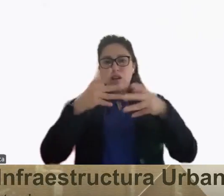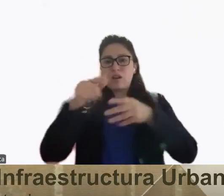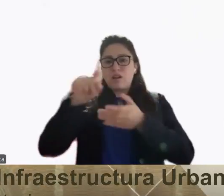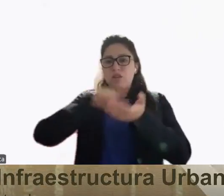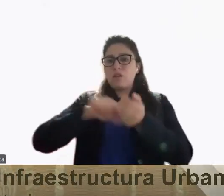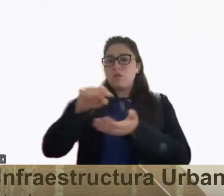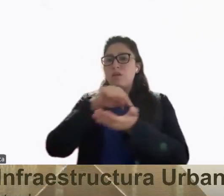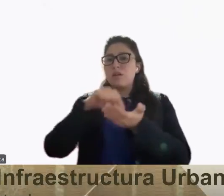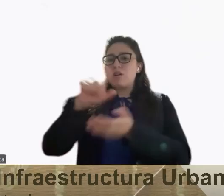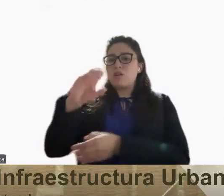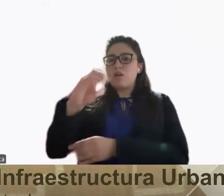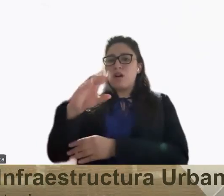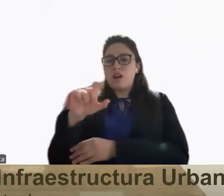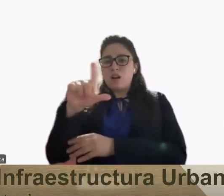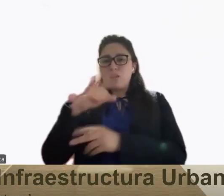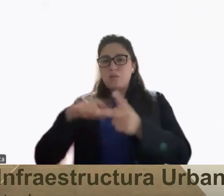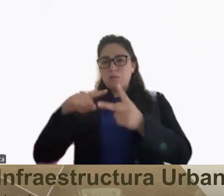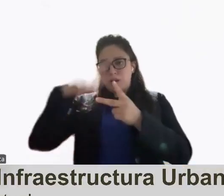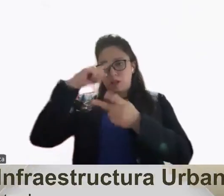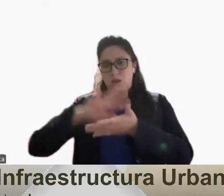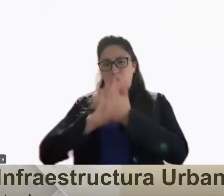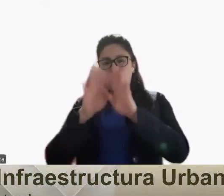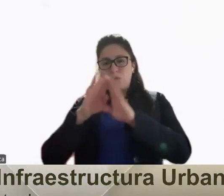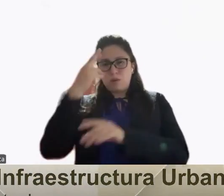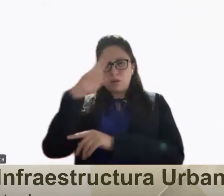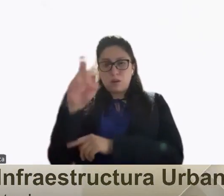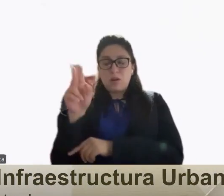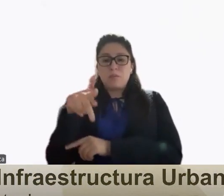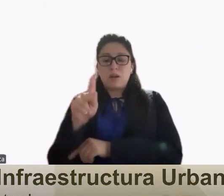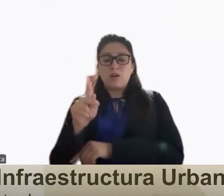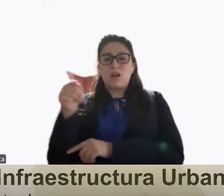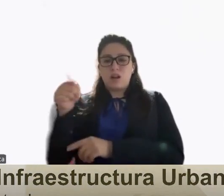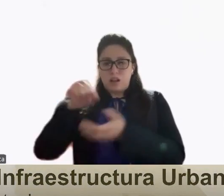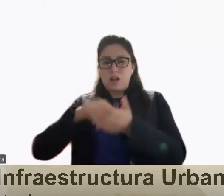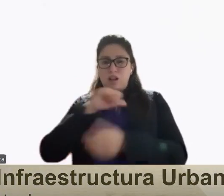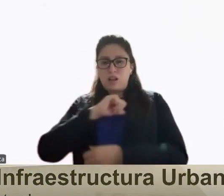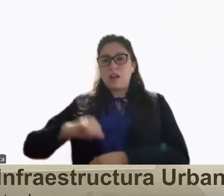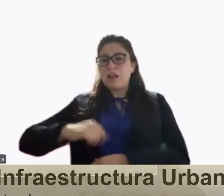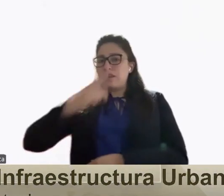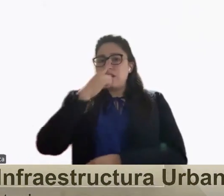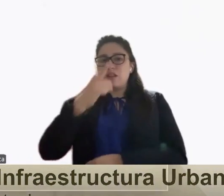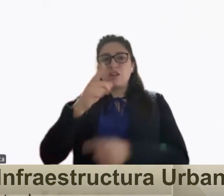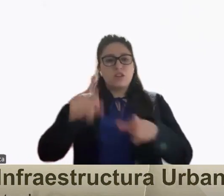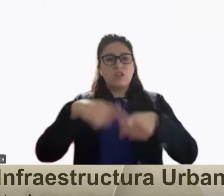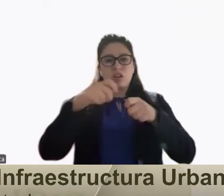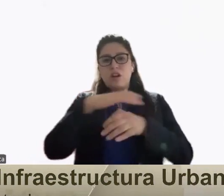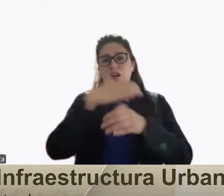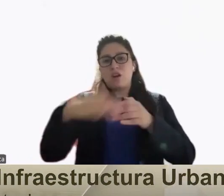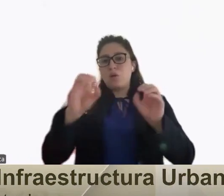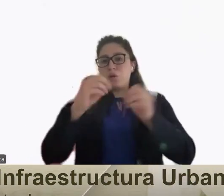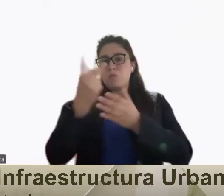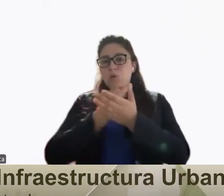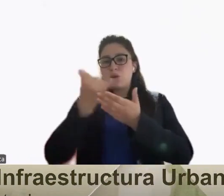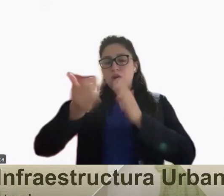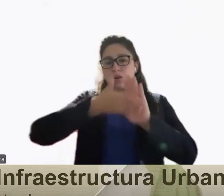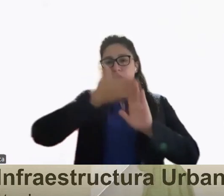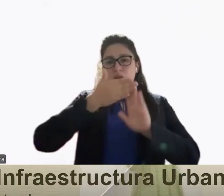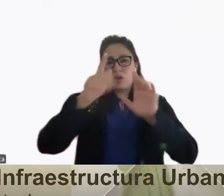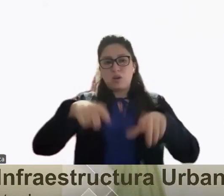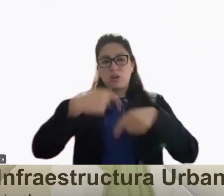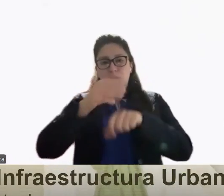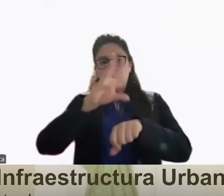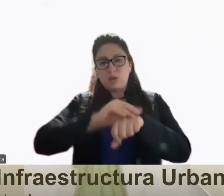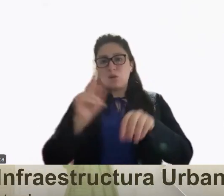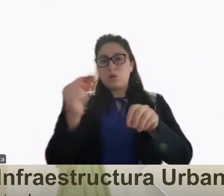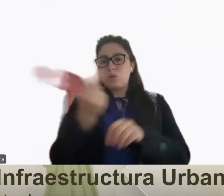alcaldía. Sin embargo, efectivamente dice que no cuenta con la terminación de obra y con la autorización de uso y ocupación, que en muchos de los